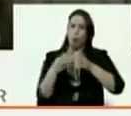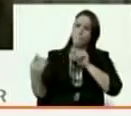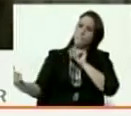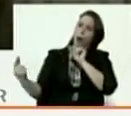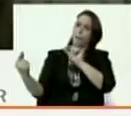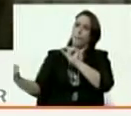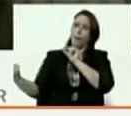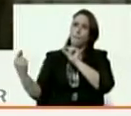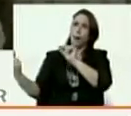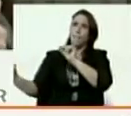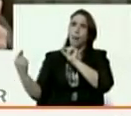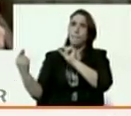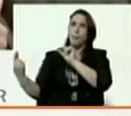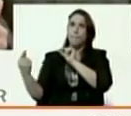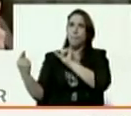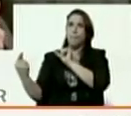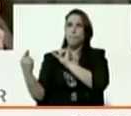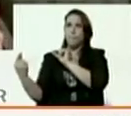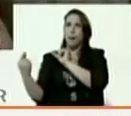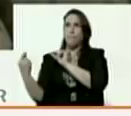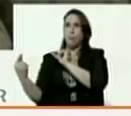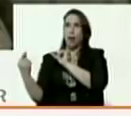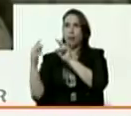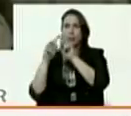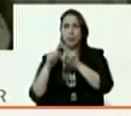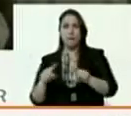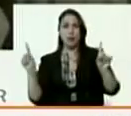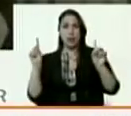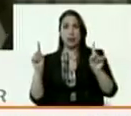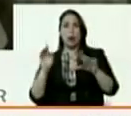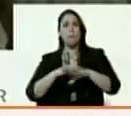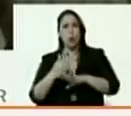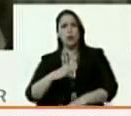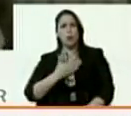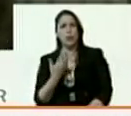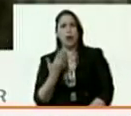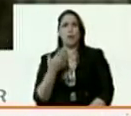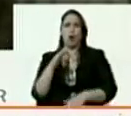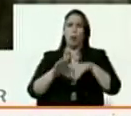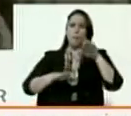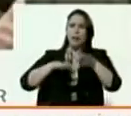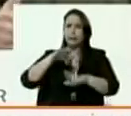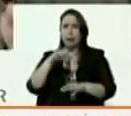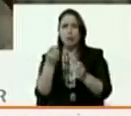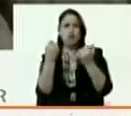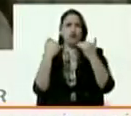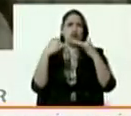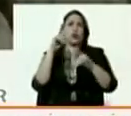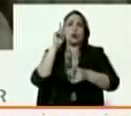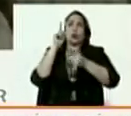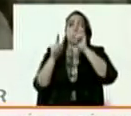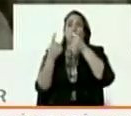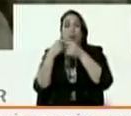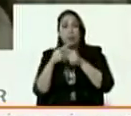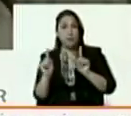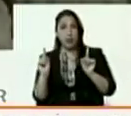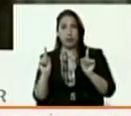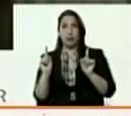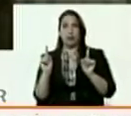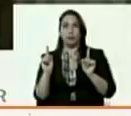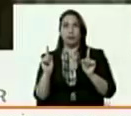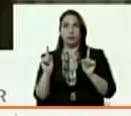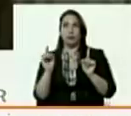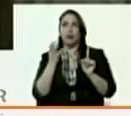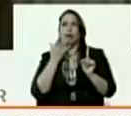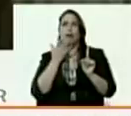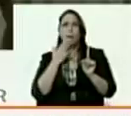discutiendo, dirimiendo las diferencias, porque podemos avanzar mucho aún con las diferencias.